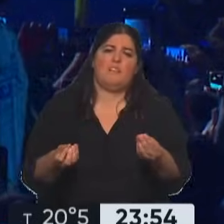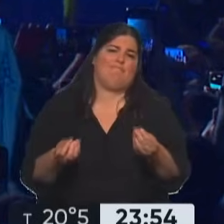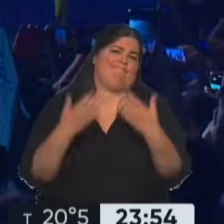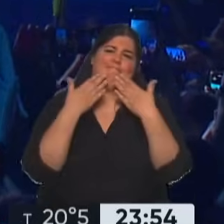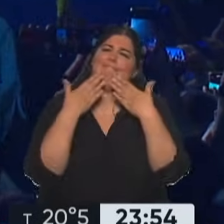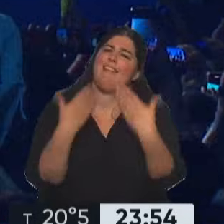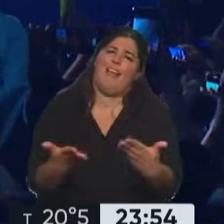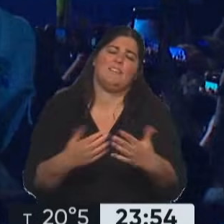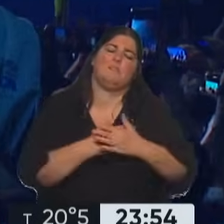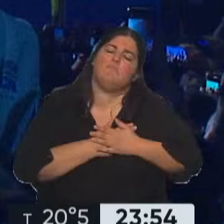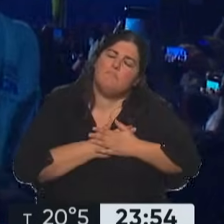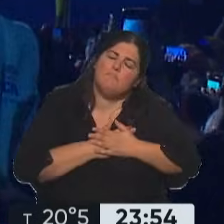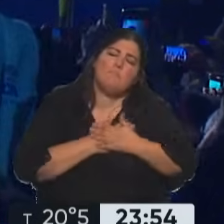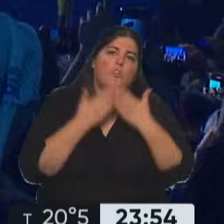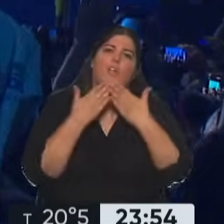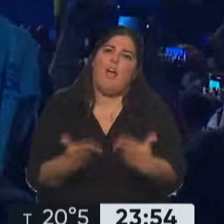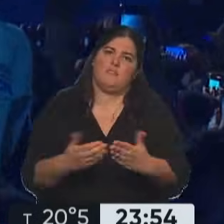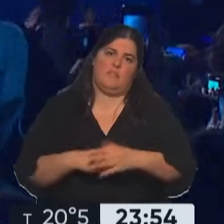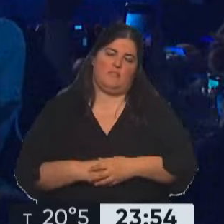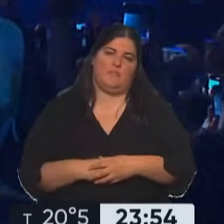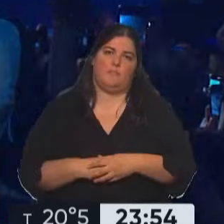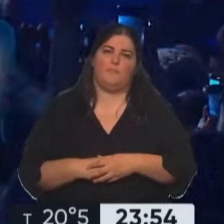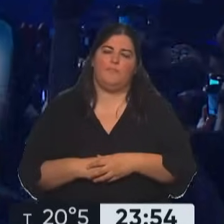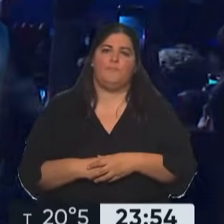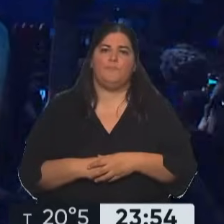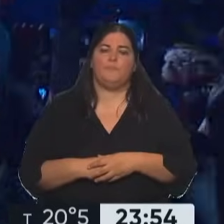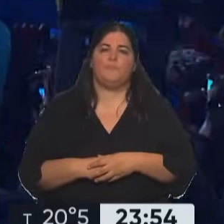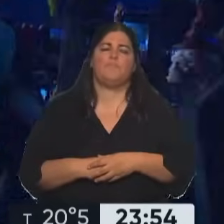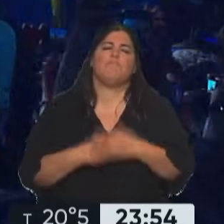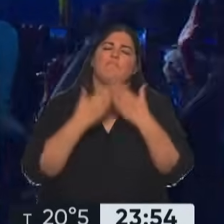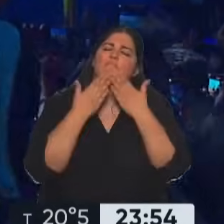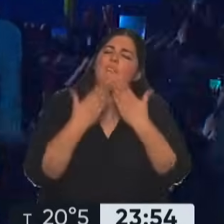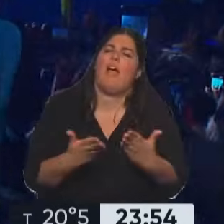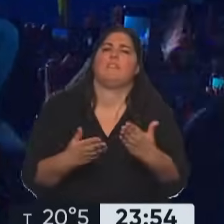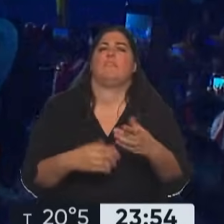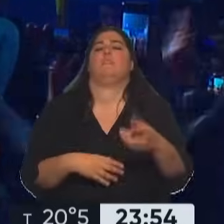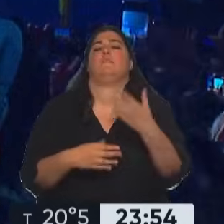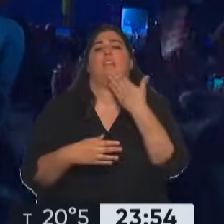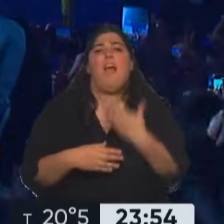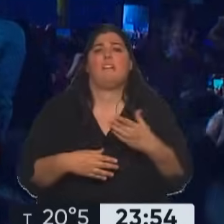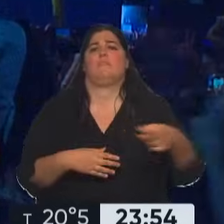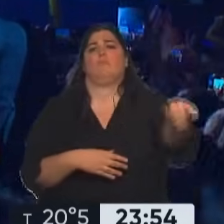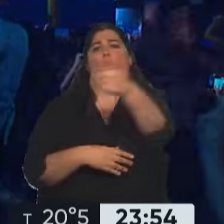gracias con todo mi corazón. Gracias porque fueron